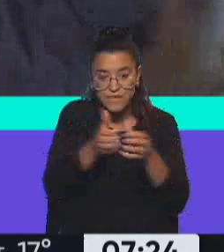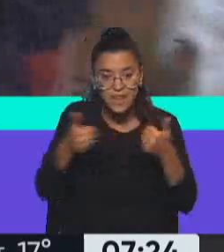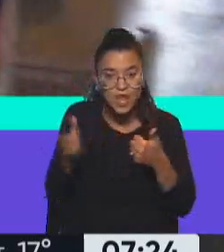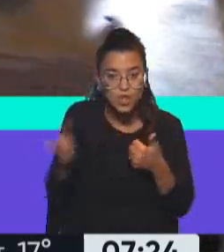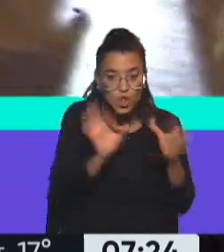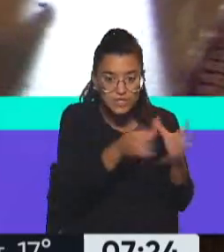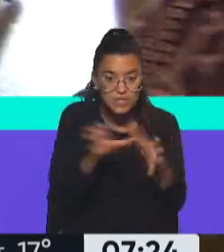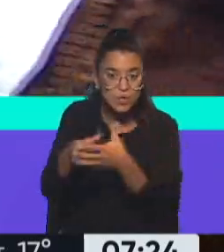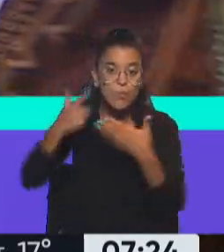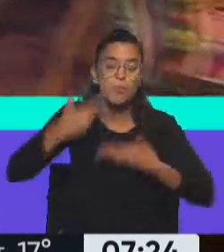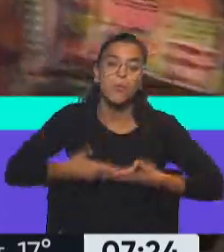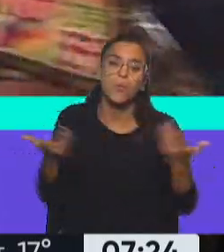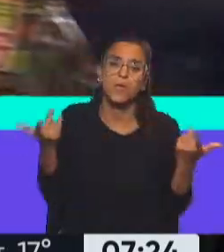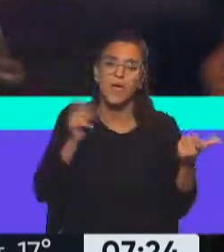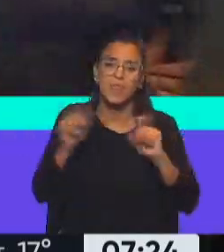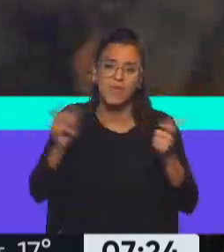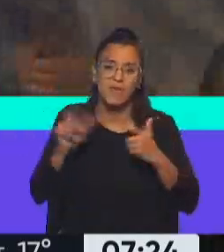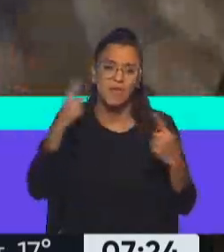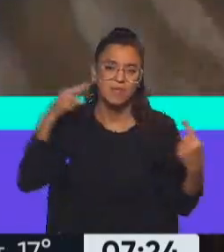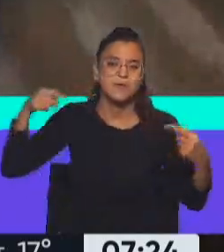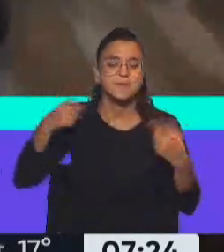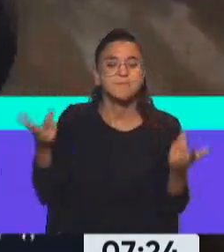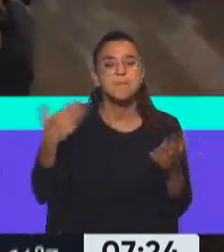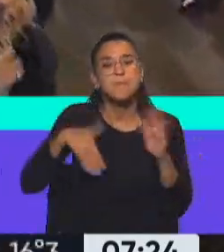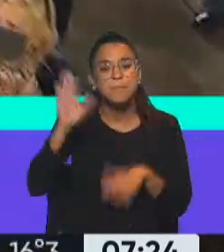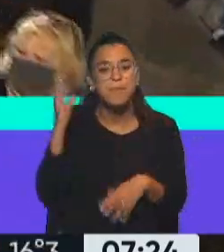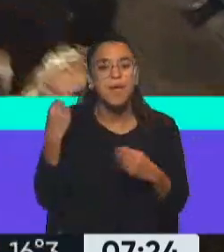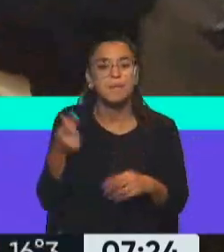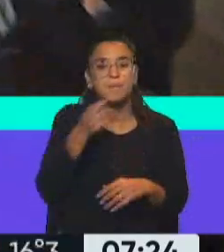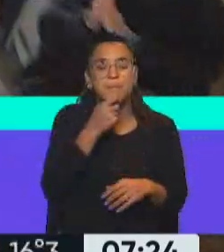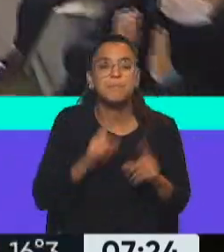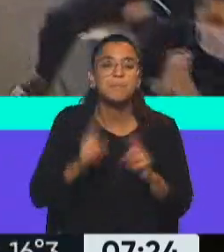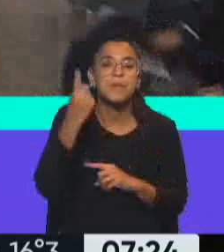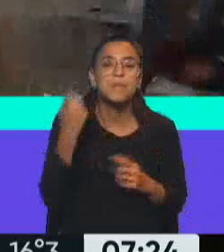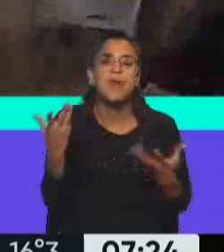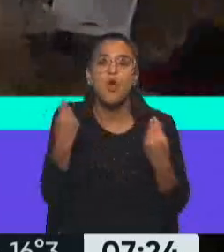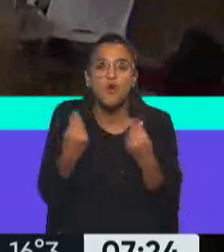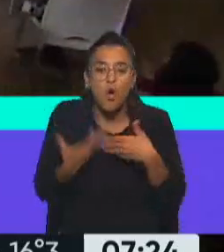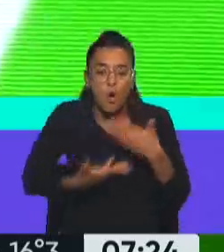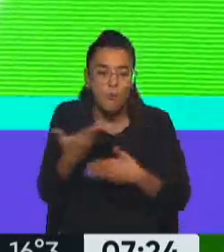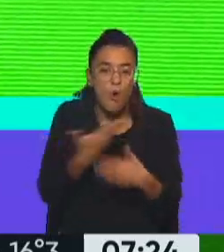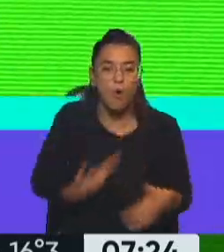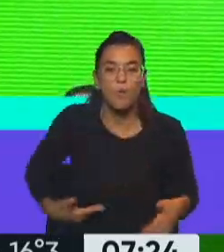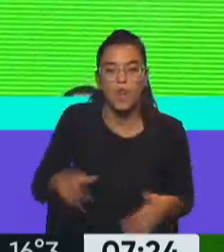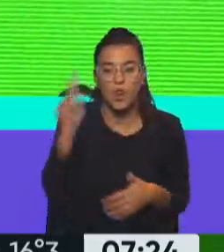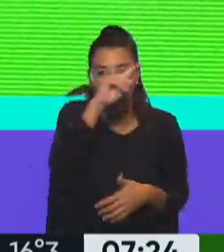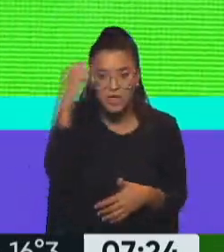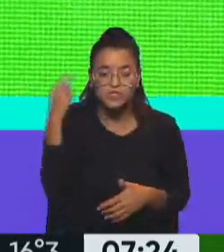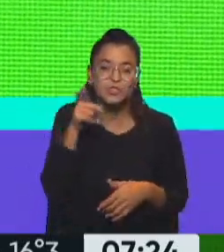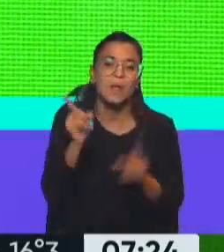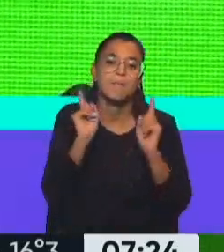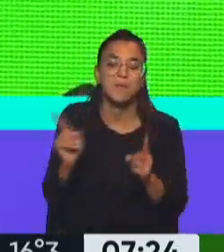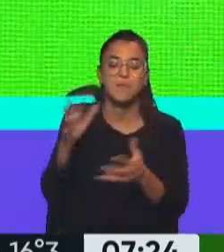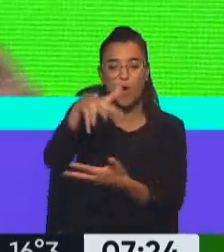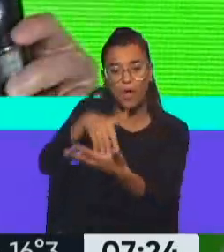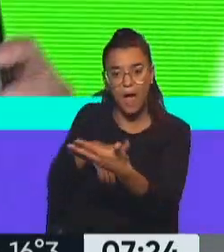Todos han hecho públicas las diferencias que tienen a propósito de, por un lado, el rumbo del gobierno nacional, es lo que plantea esta carta de